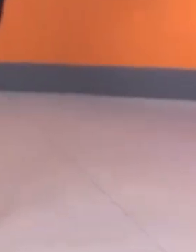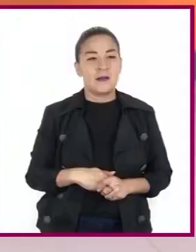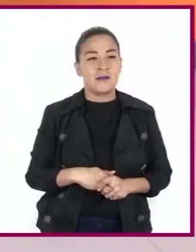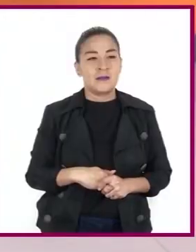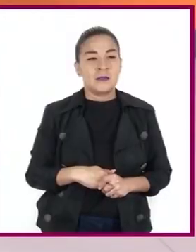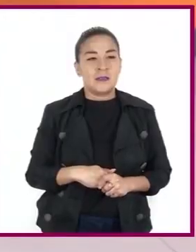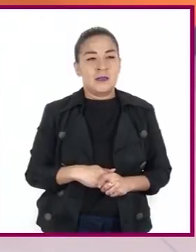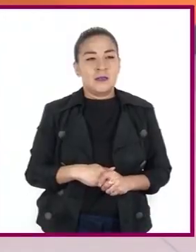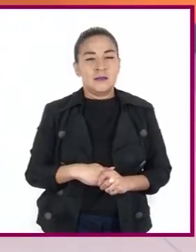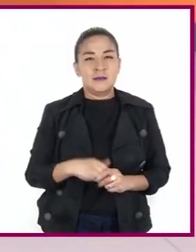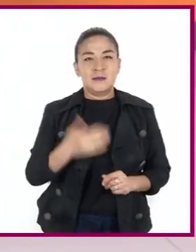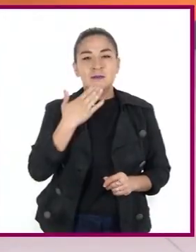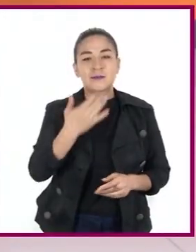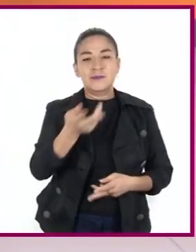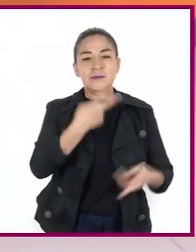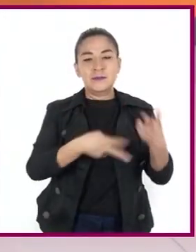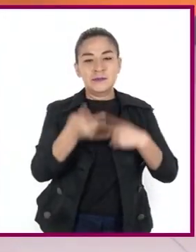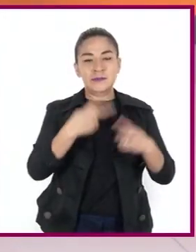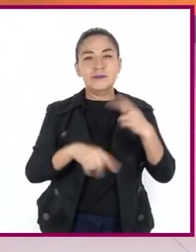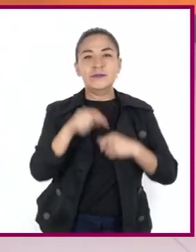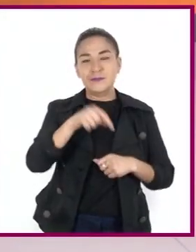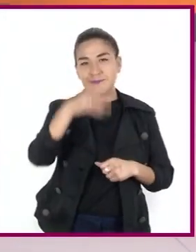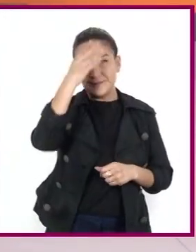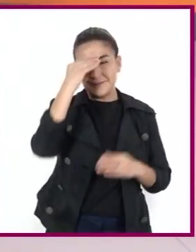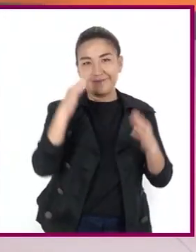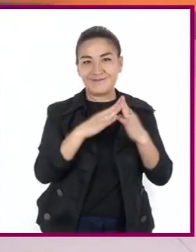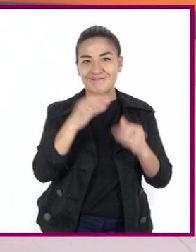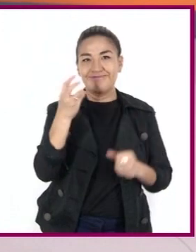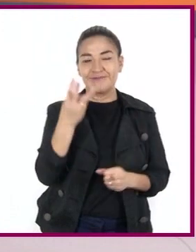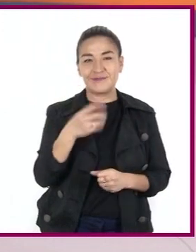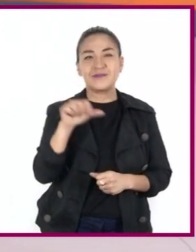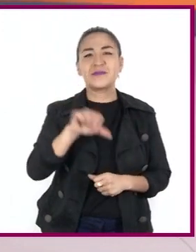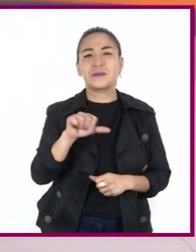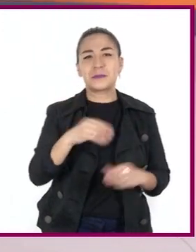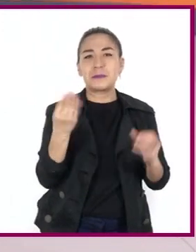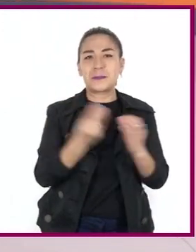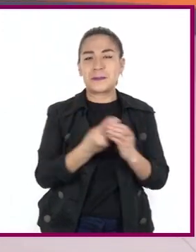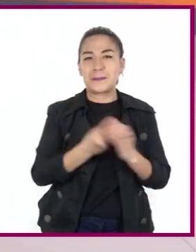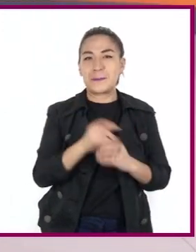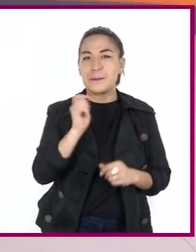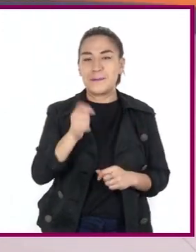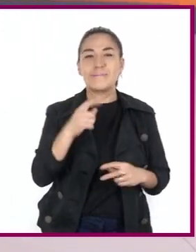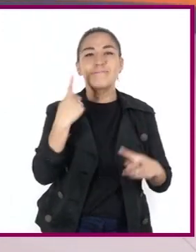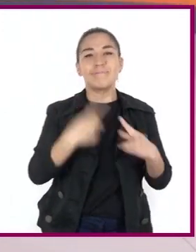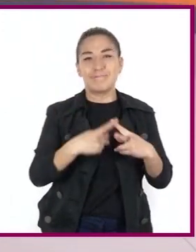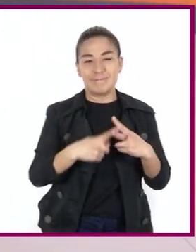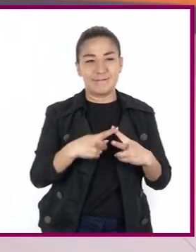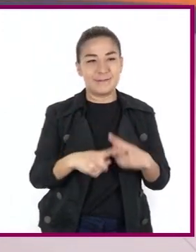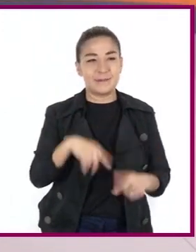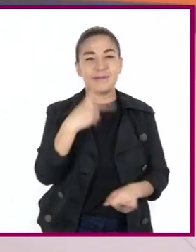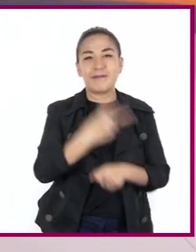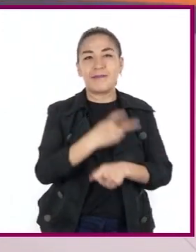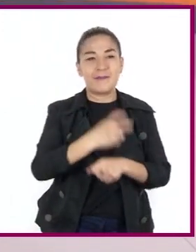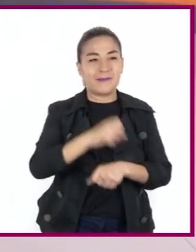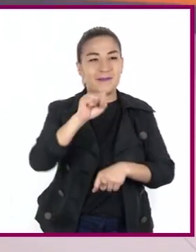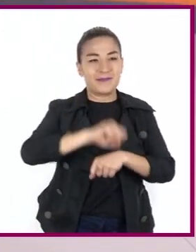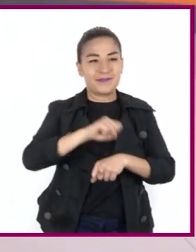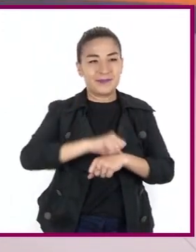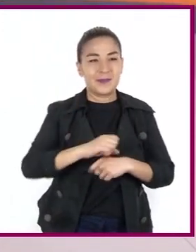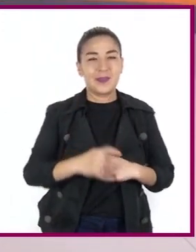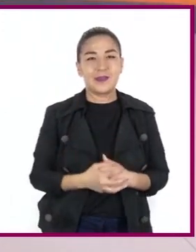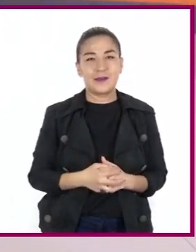Sean bienvenidas y bienvenidos a Aprende en Casa 3. Esta sesión corresponde a la asignatura de Matemáticas para segundo grado de